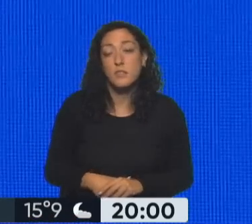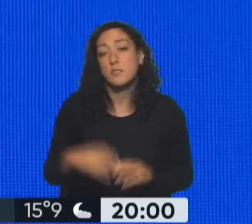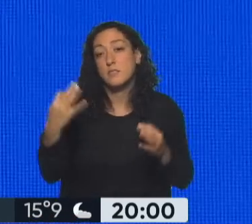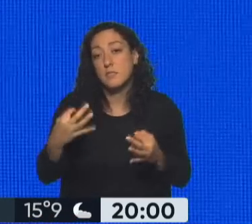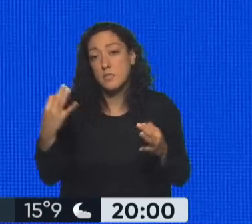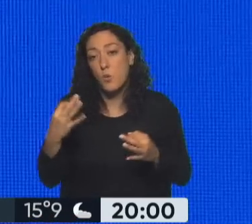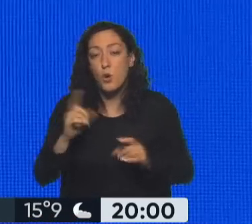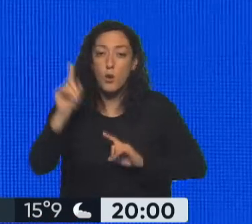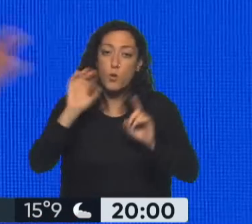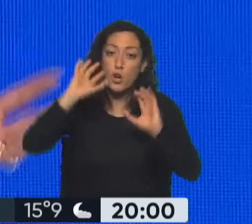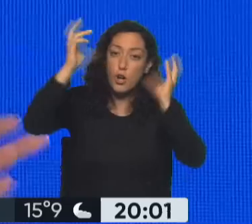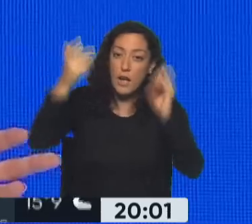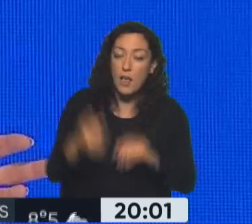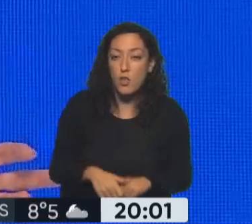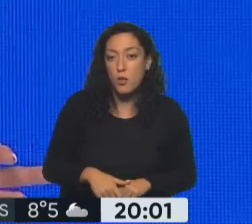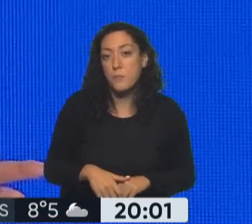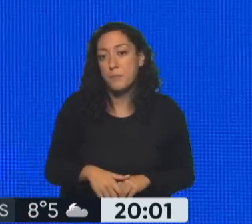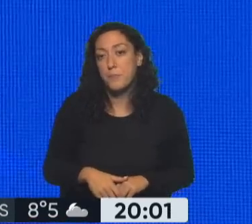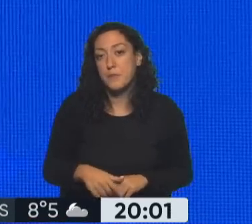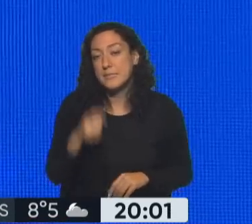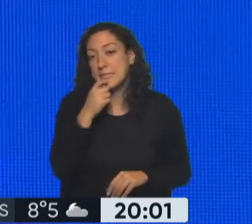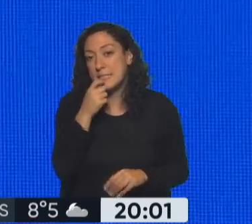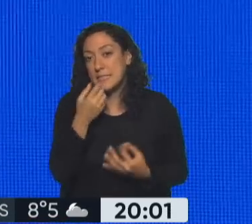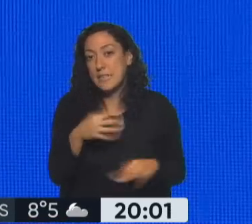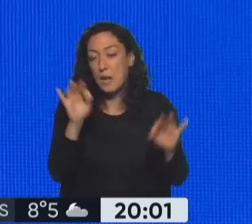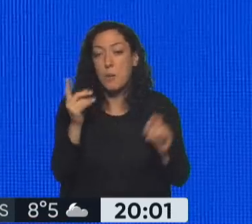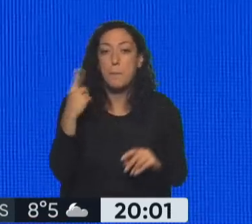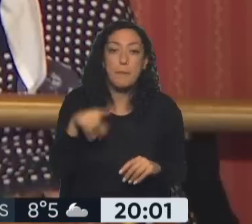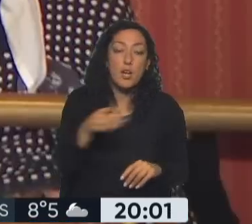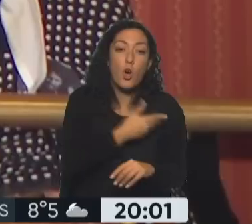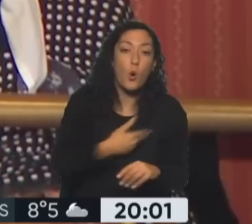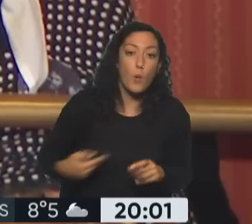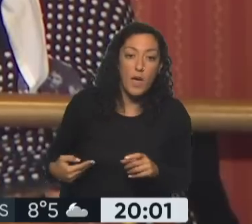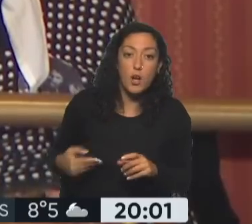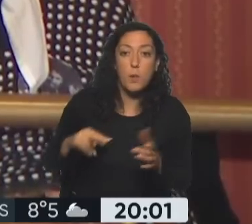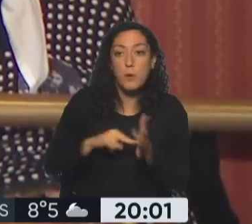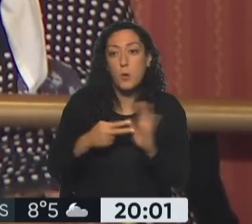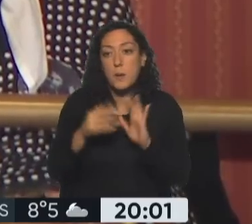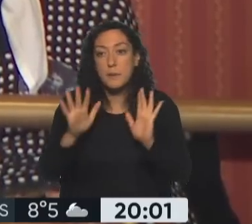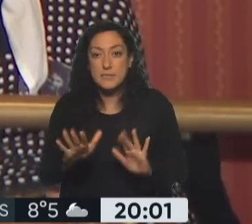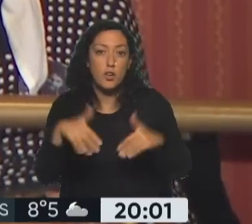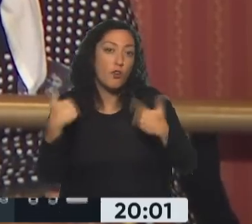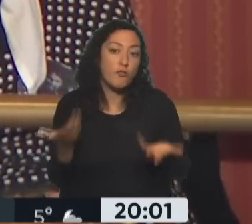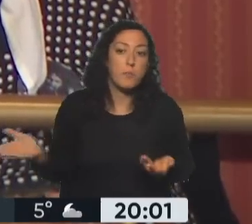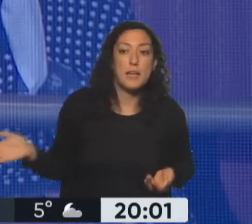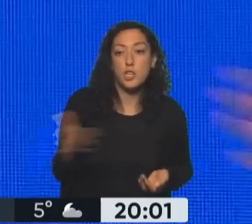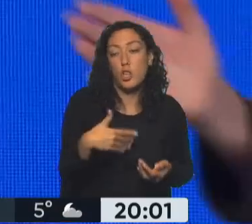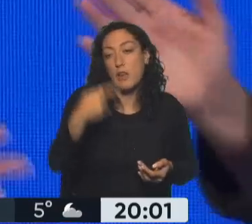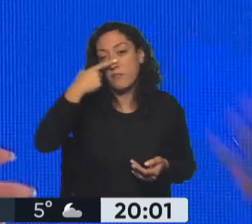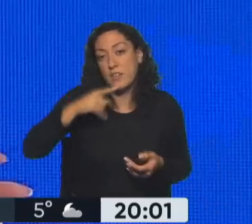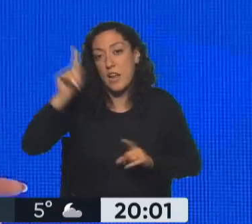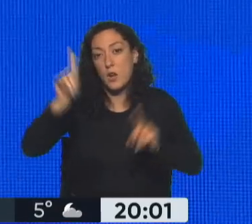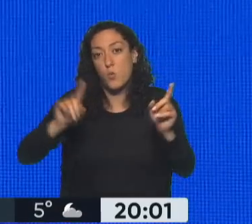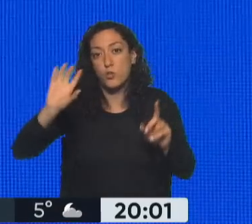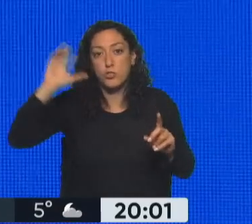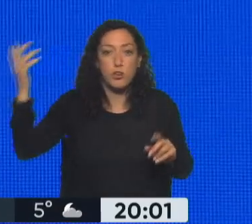enojado algunos. Pero bueno, este es el problema de querer gobernar y conformar a todos. Finalmente terminás enojando